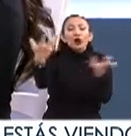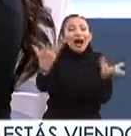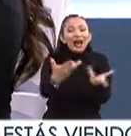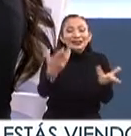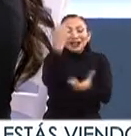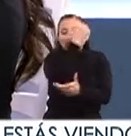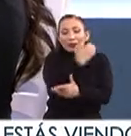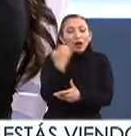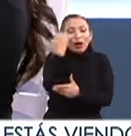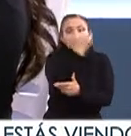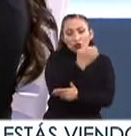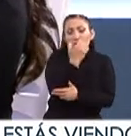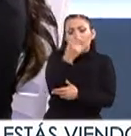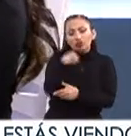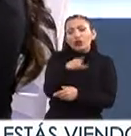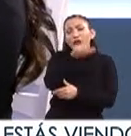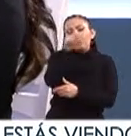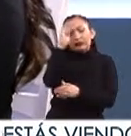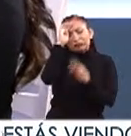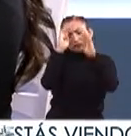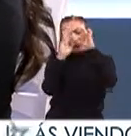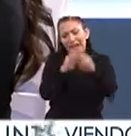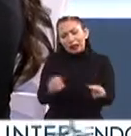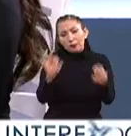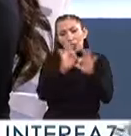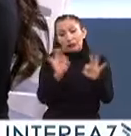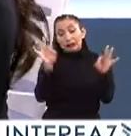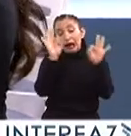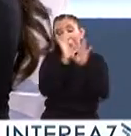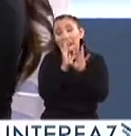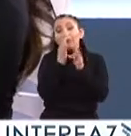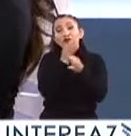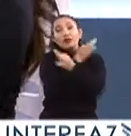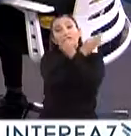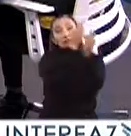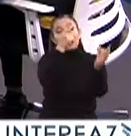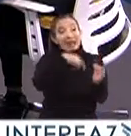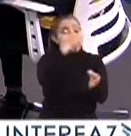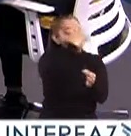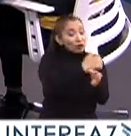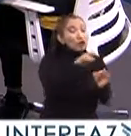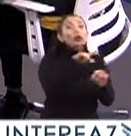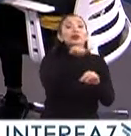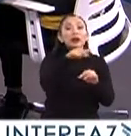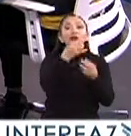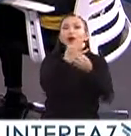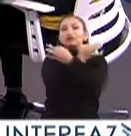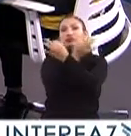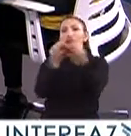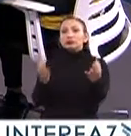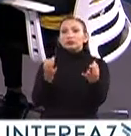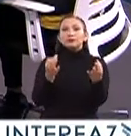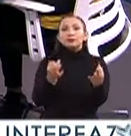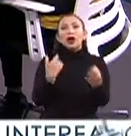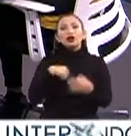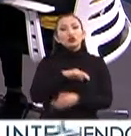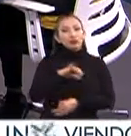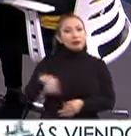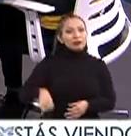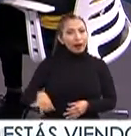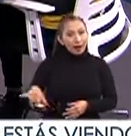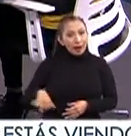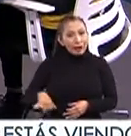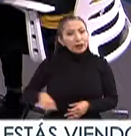los participantes que les permita reflexionar sobre la importancia de la difusión de estas evaluaciones, ¿no? Nos interesa